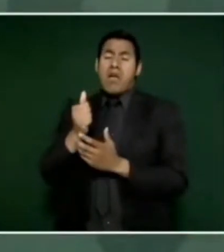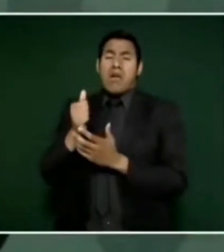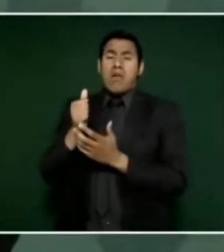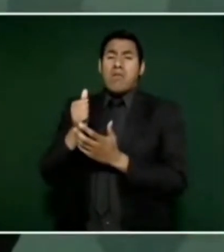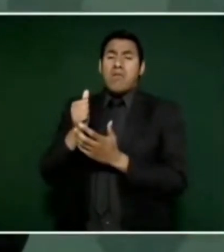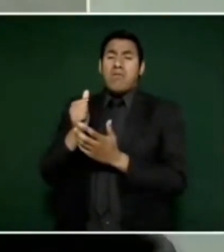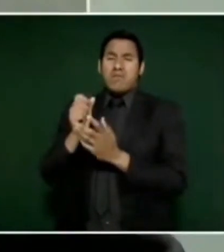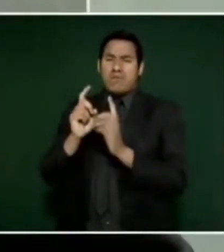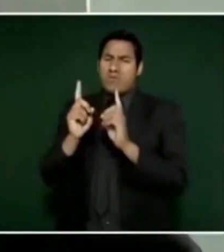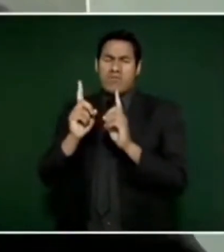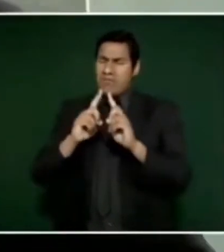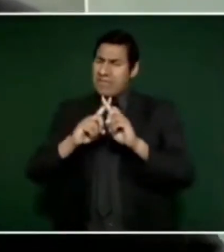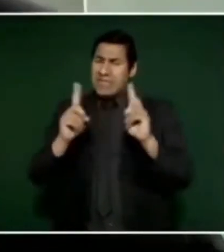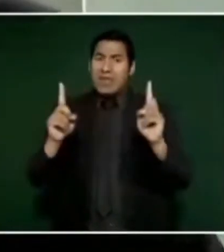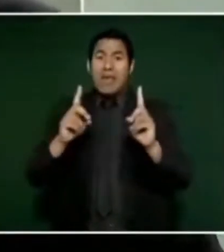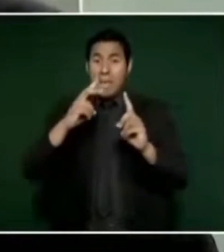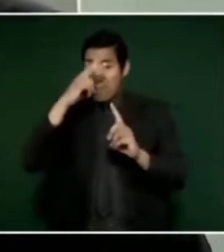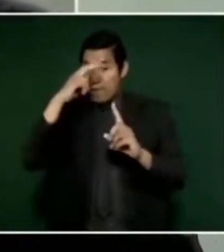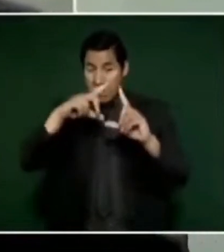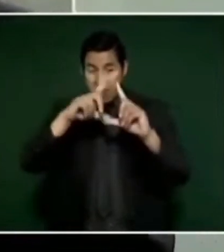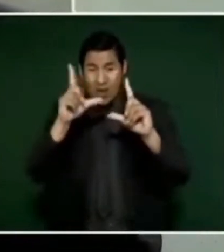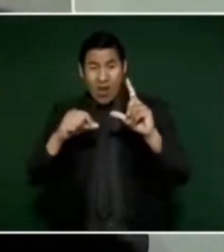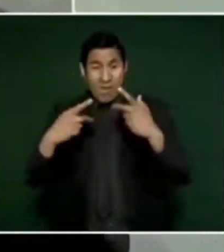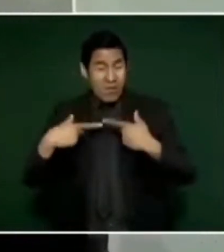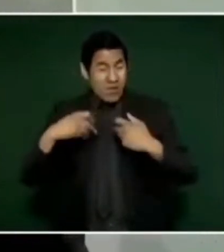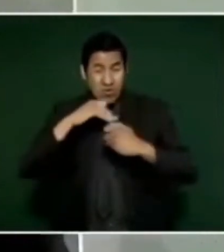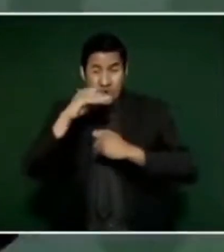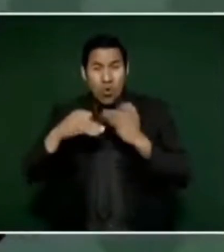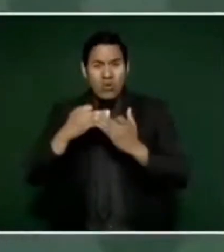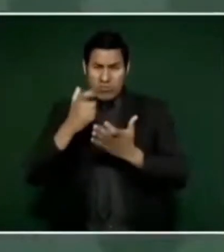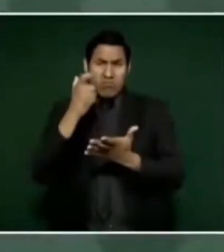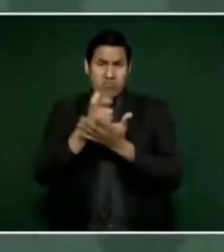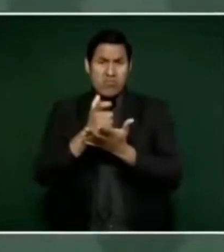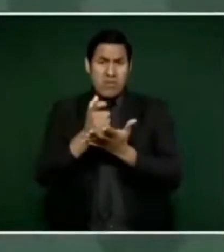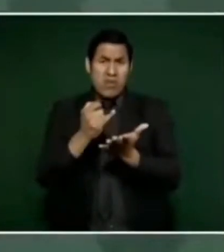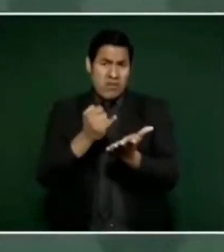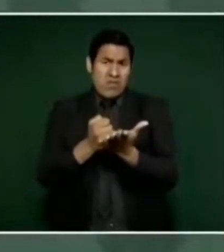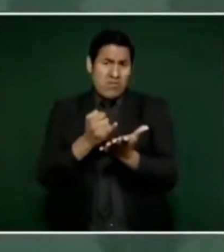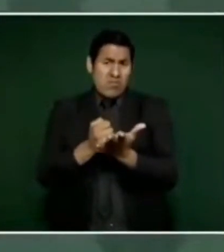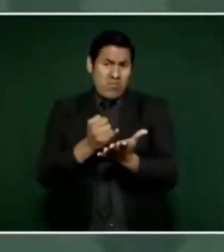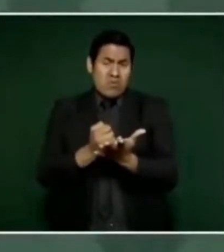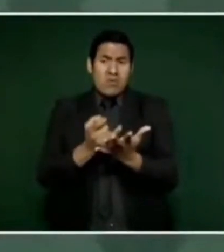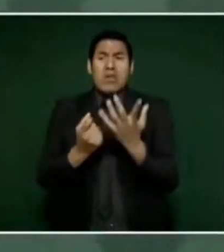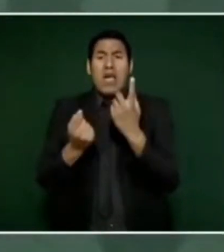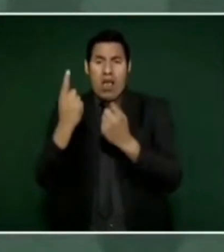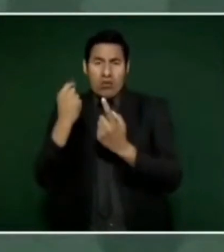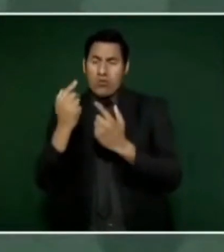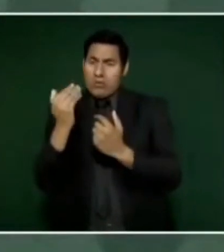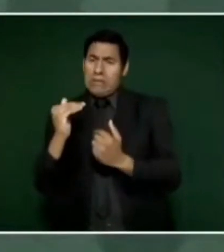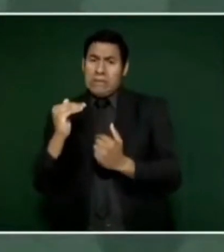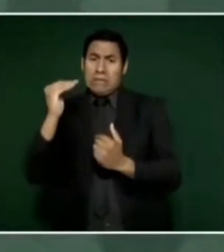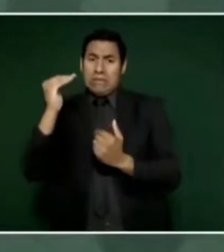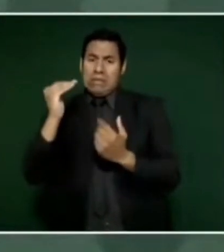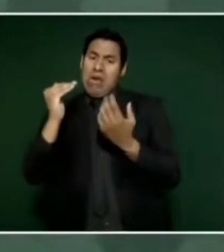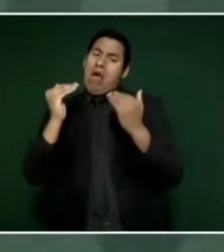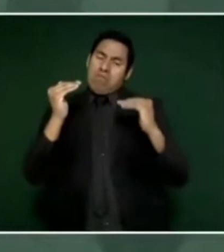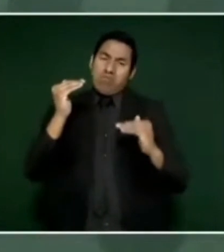todos los mexicanos pagamos impuestos, unos más, otros menos, hasta la gente más